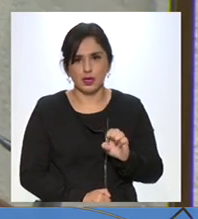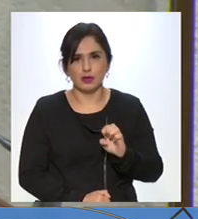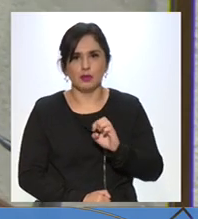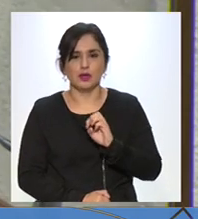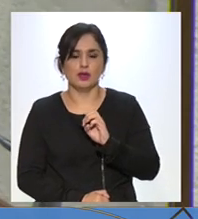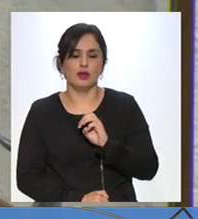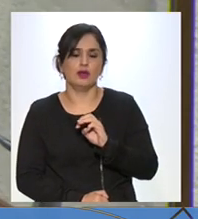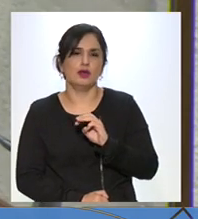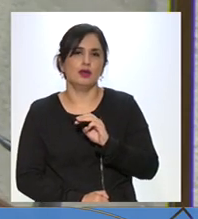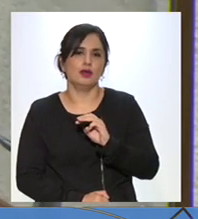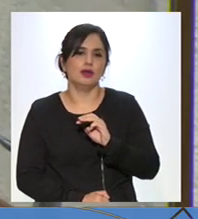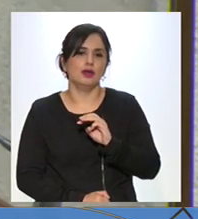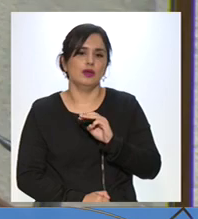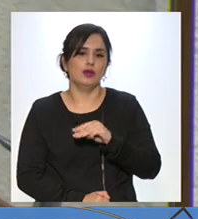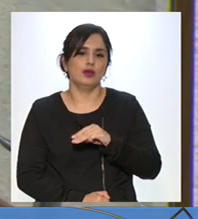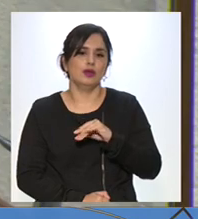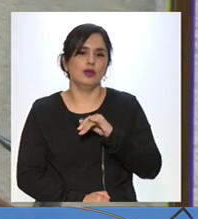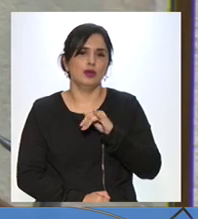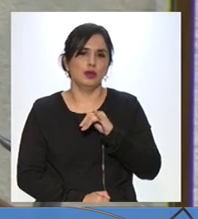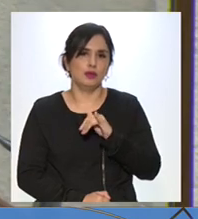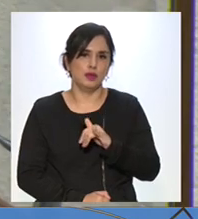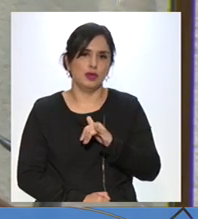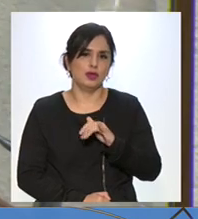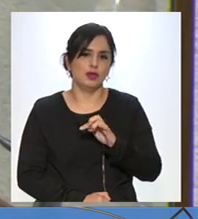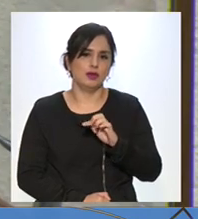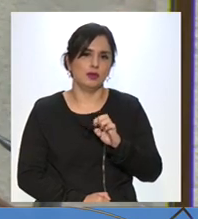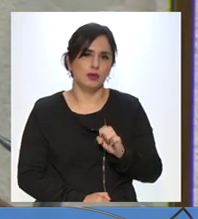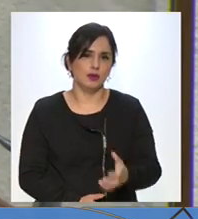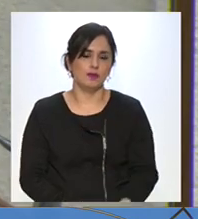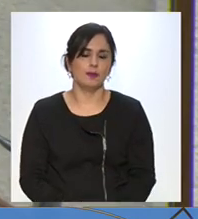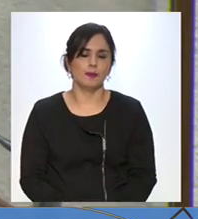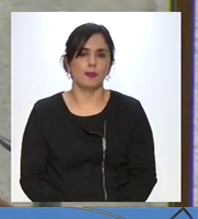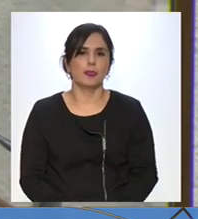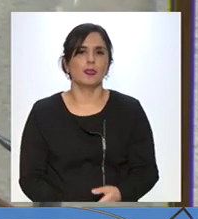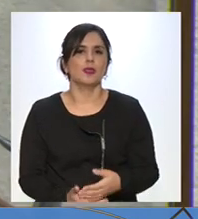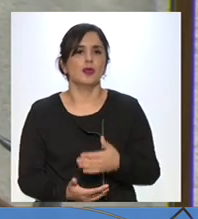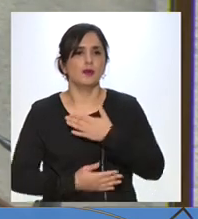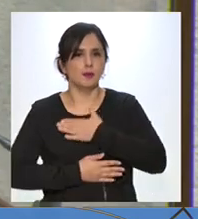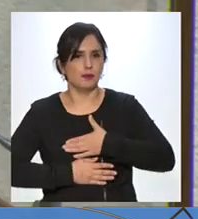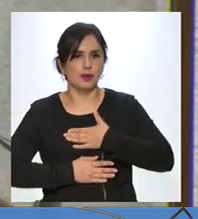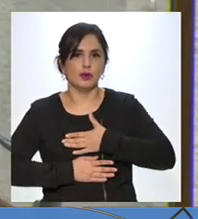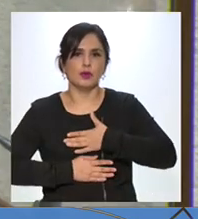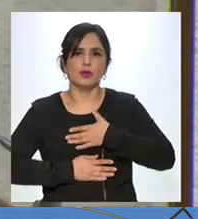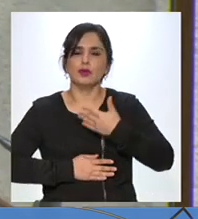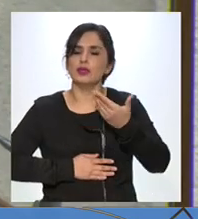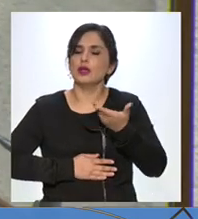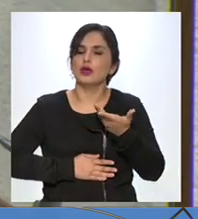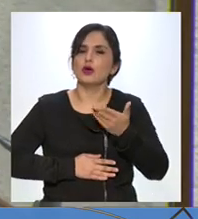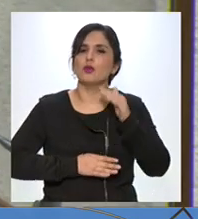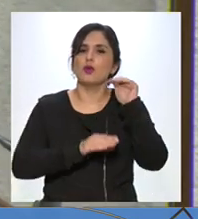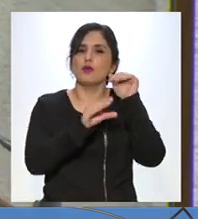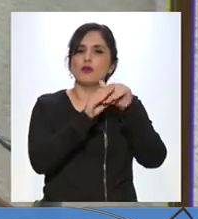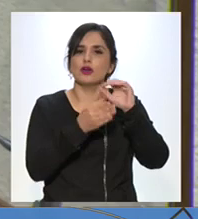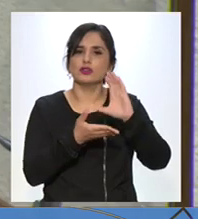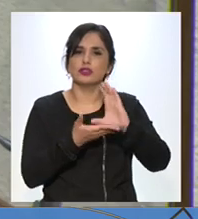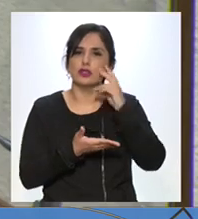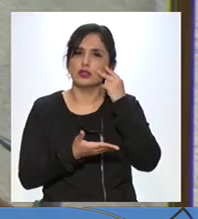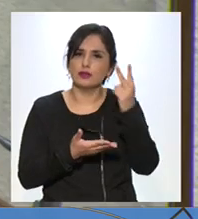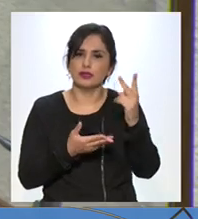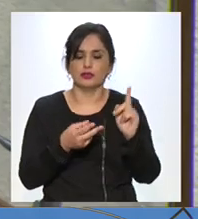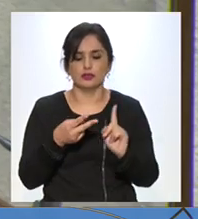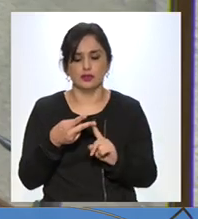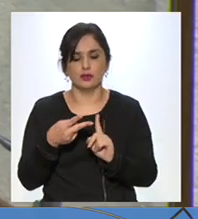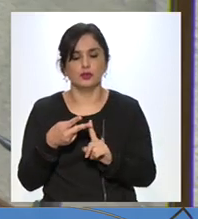MIPES y a las pymes, y eso también yo diría que es un tema en el cual me gustaría saber cómo el Banco Central lo está mirando. Un